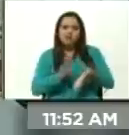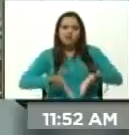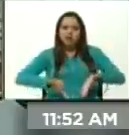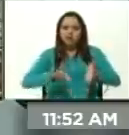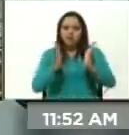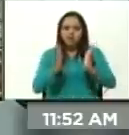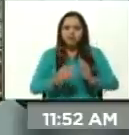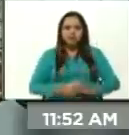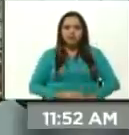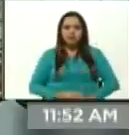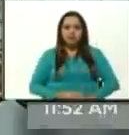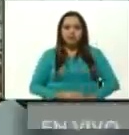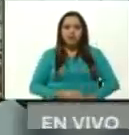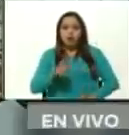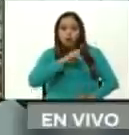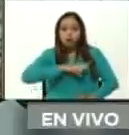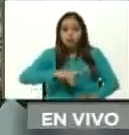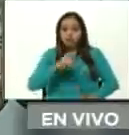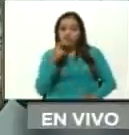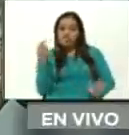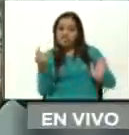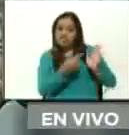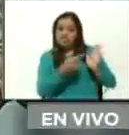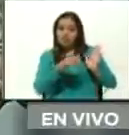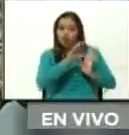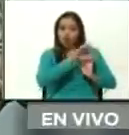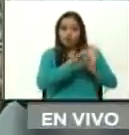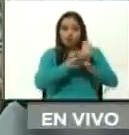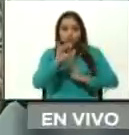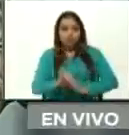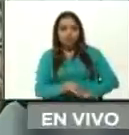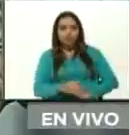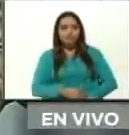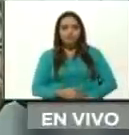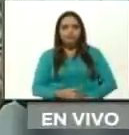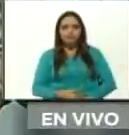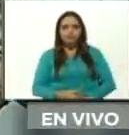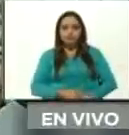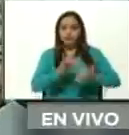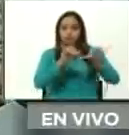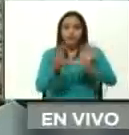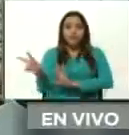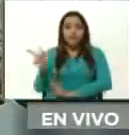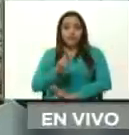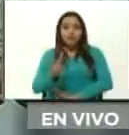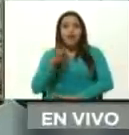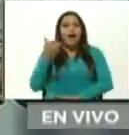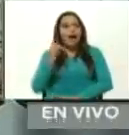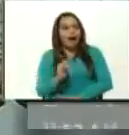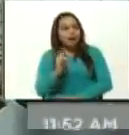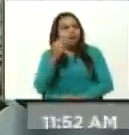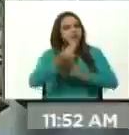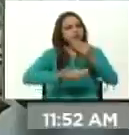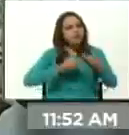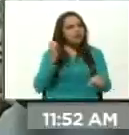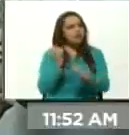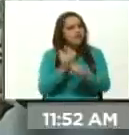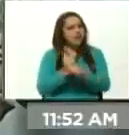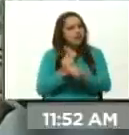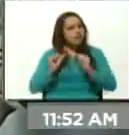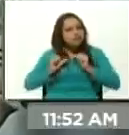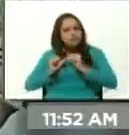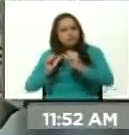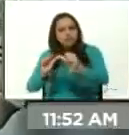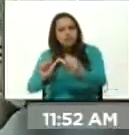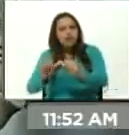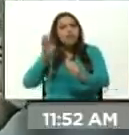en base a lo que establece nuestra Constitución. En tal sentido, Venezuela ha cumplido y está cumpliendo y